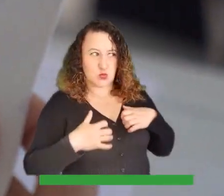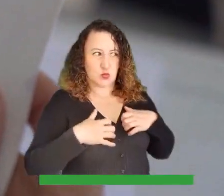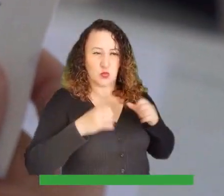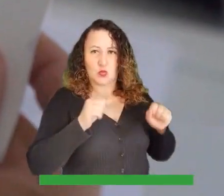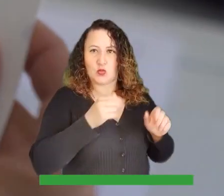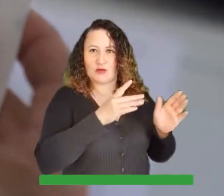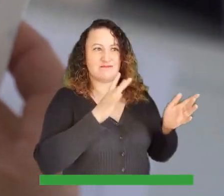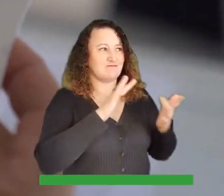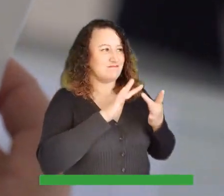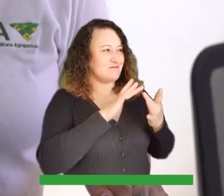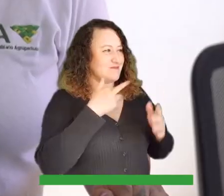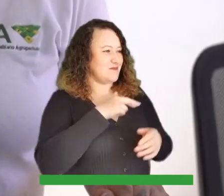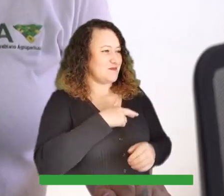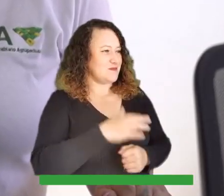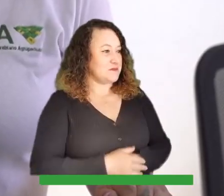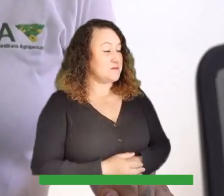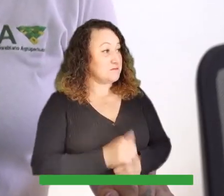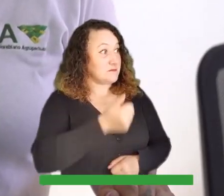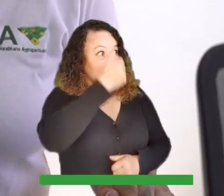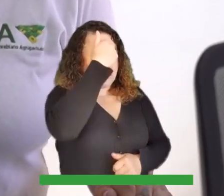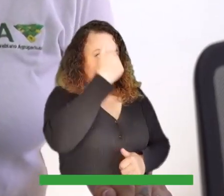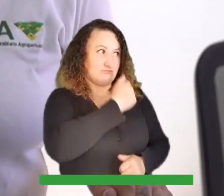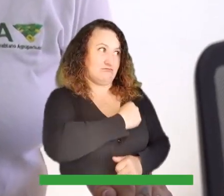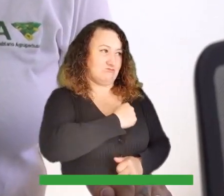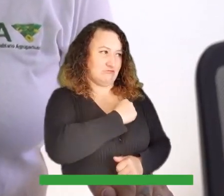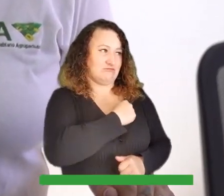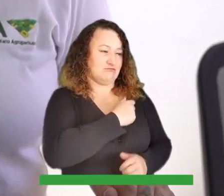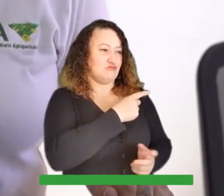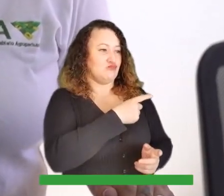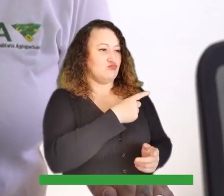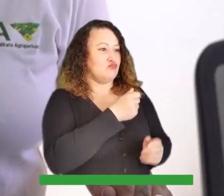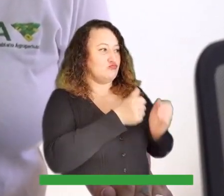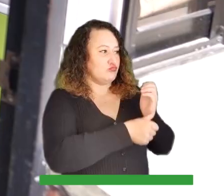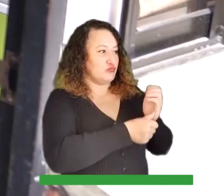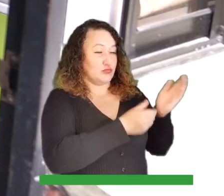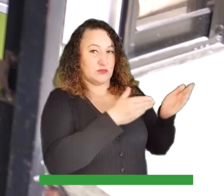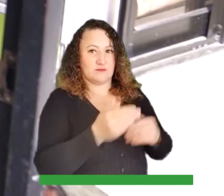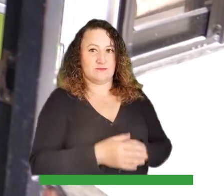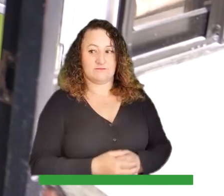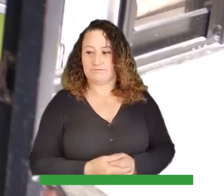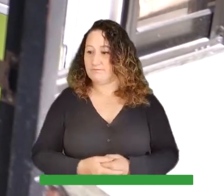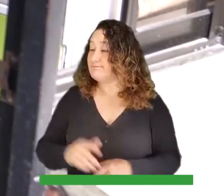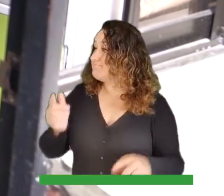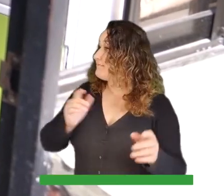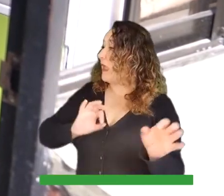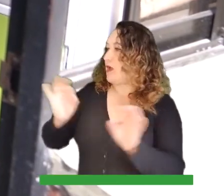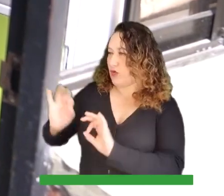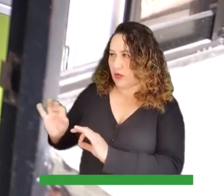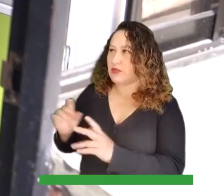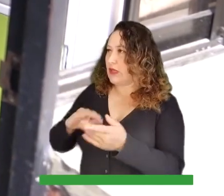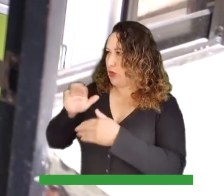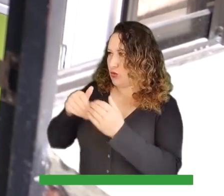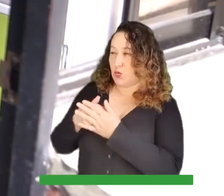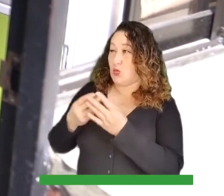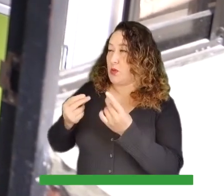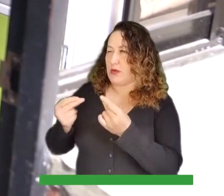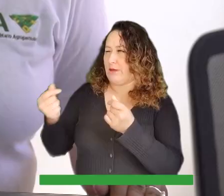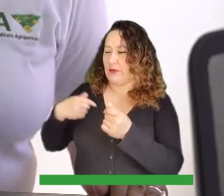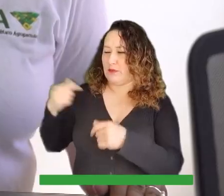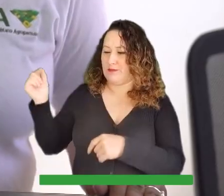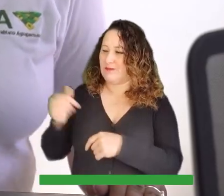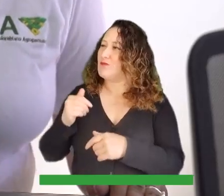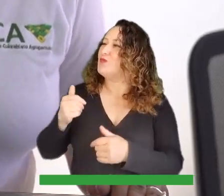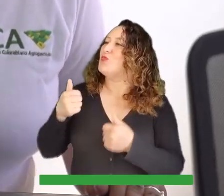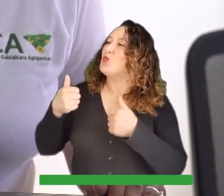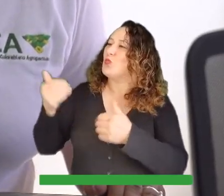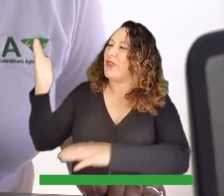se comunique con nosotros. Entonces, es prioritario que por favor tome las muestras y nos las traiga. Voy a preparar todo y claro vuelvo, sí, lo más pronto posible. Que